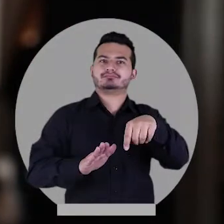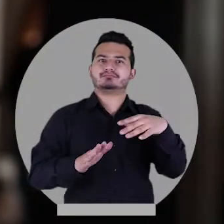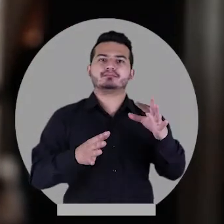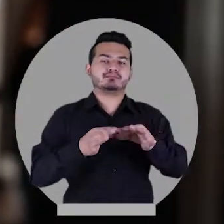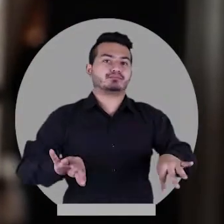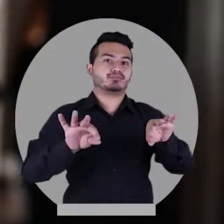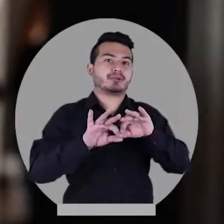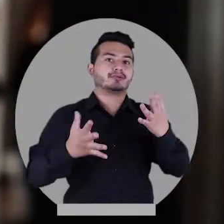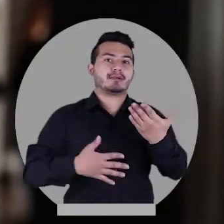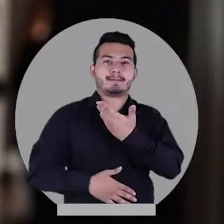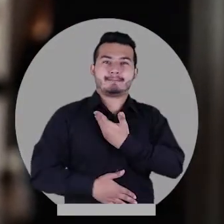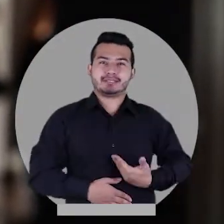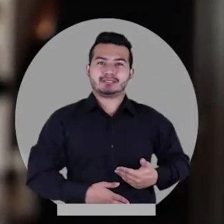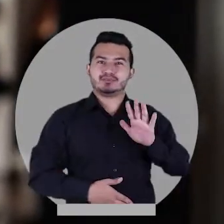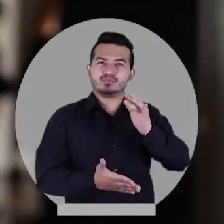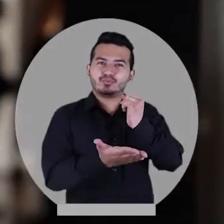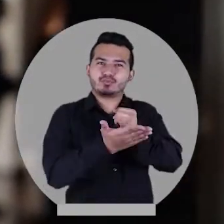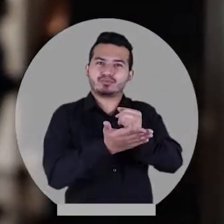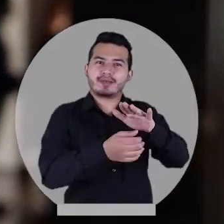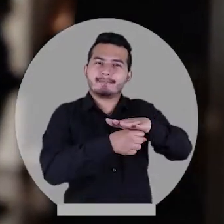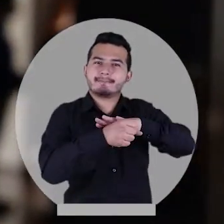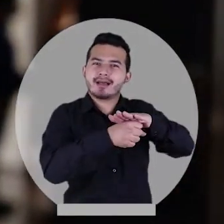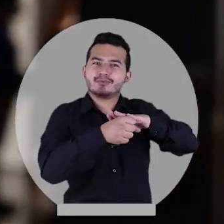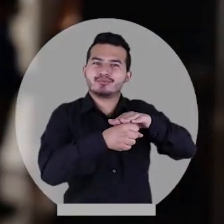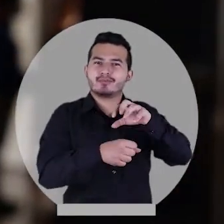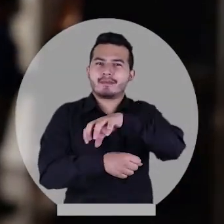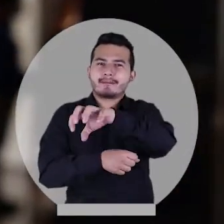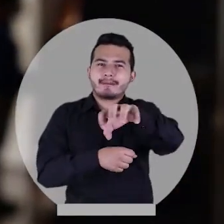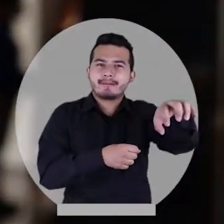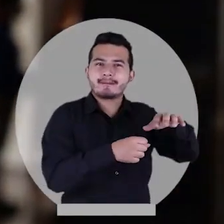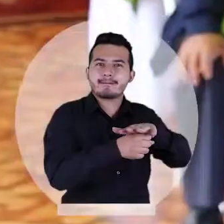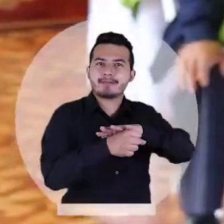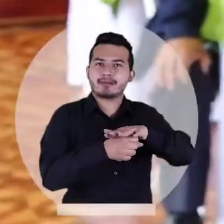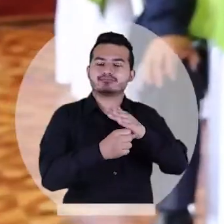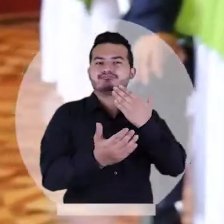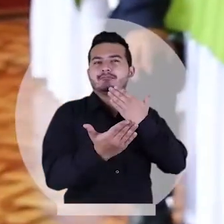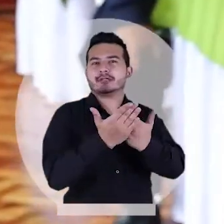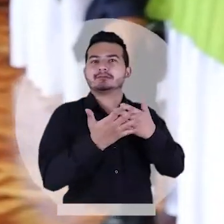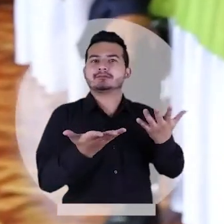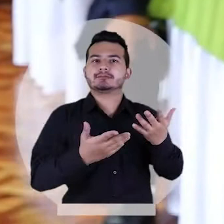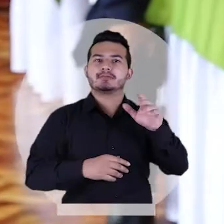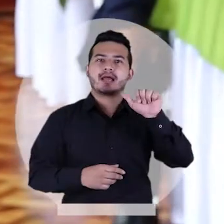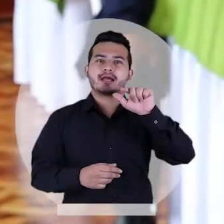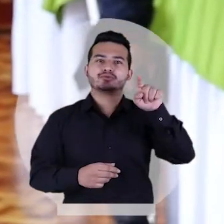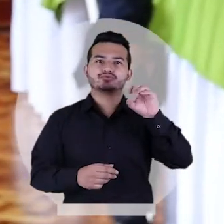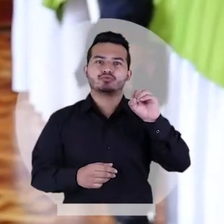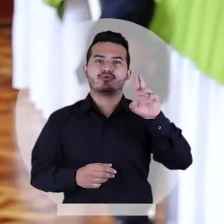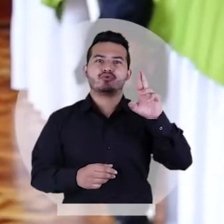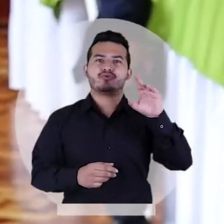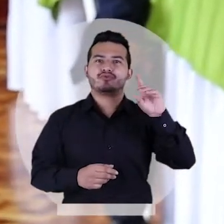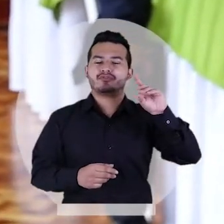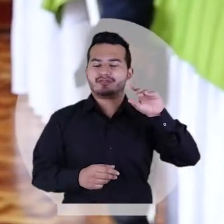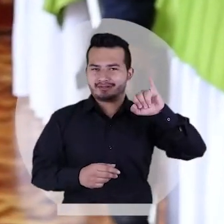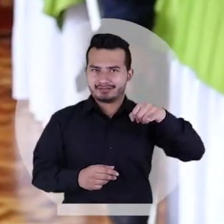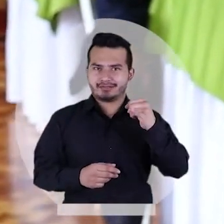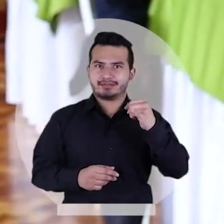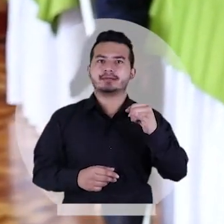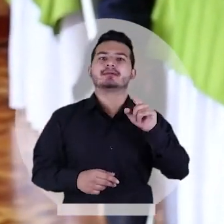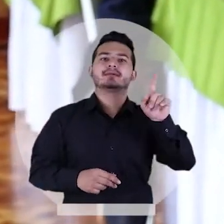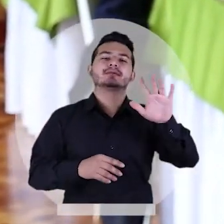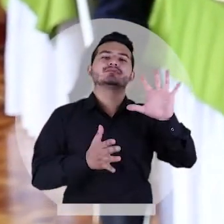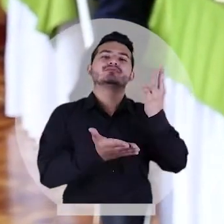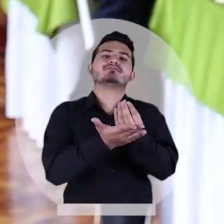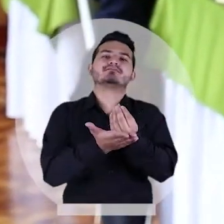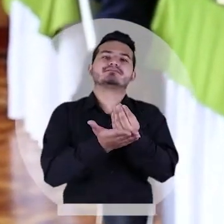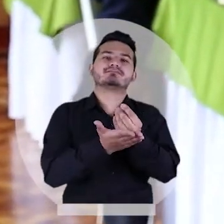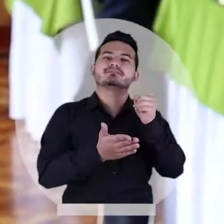de que los presidentes nos unamos y apoyemos lo que está haciendo ASOJAT para lograr llevar a cabo